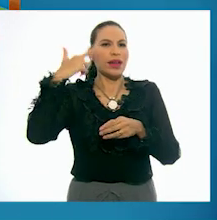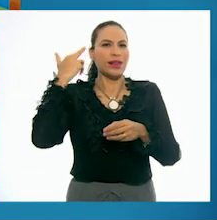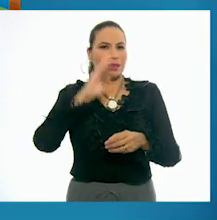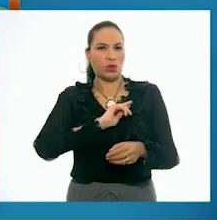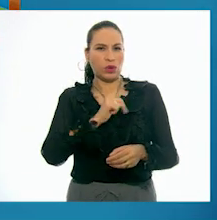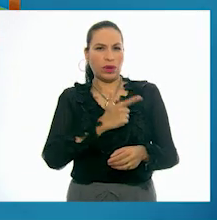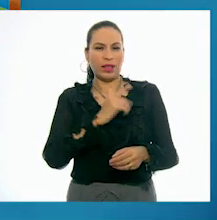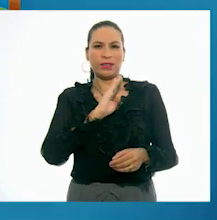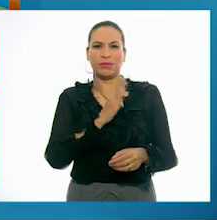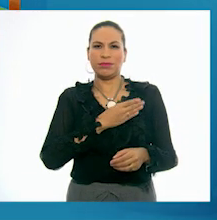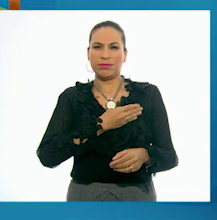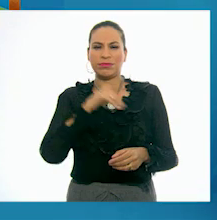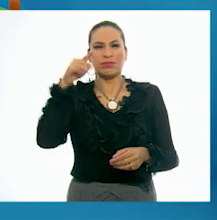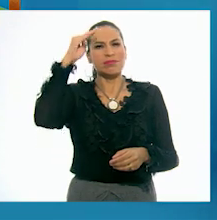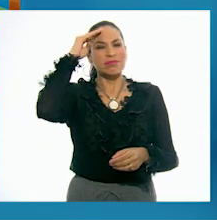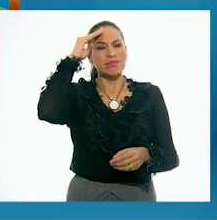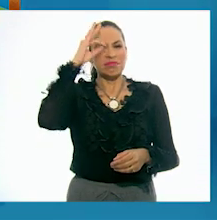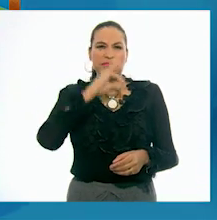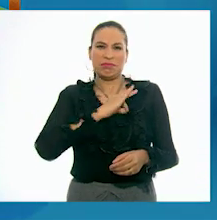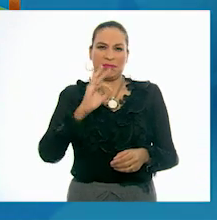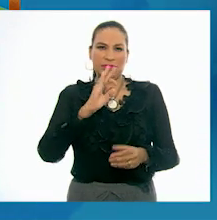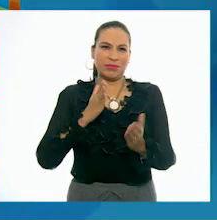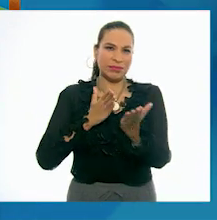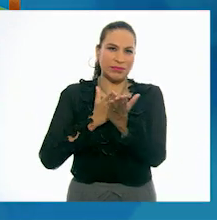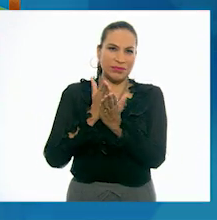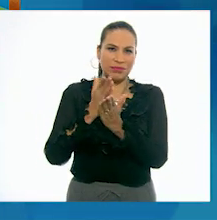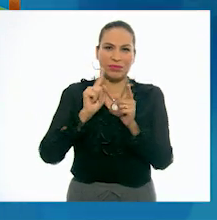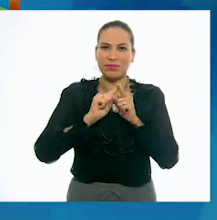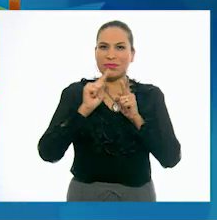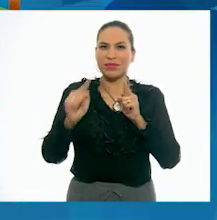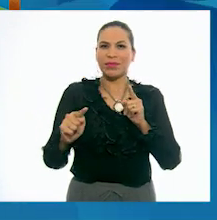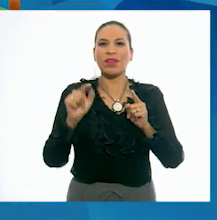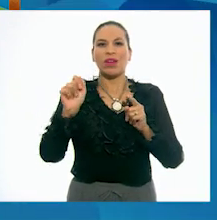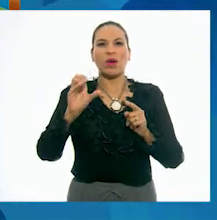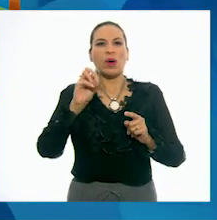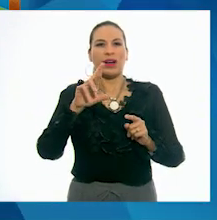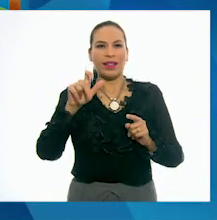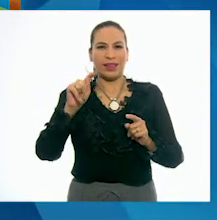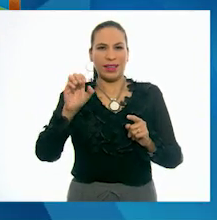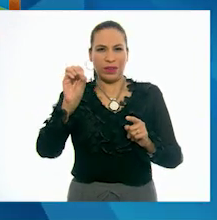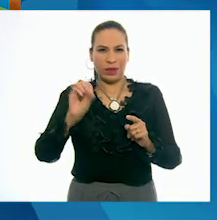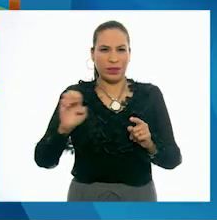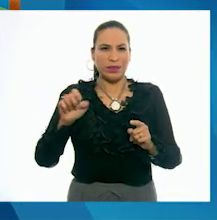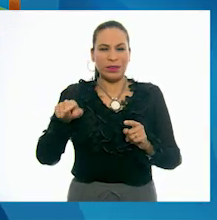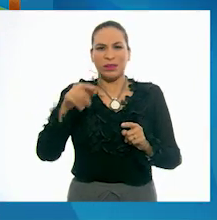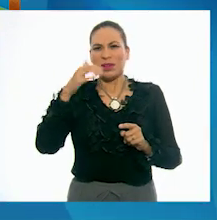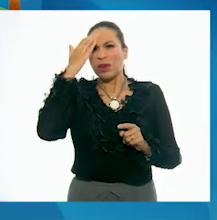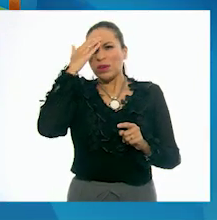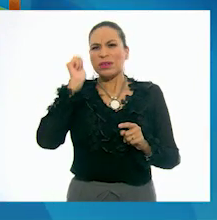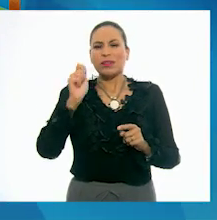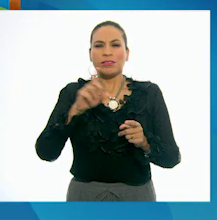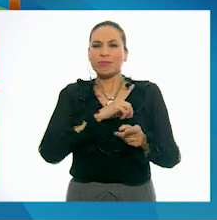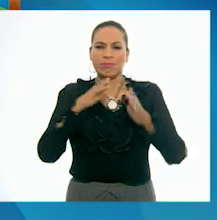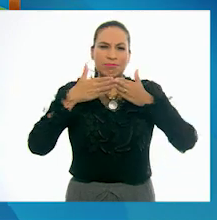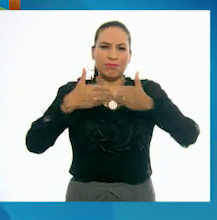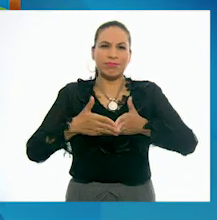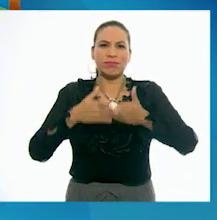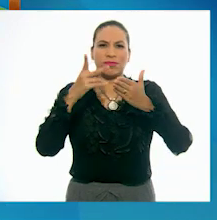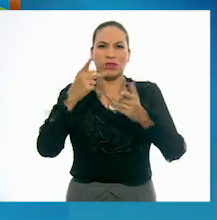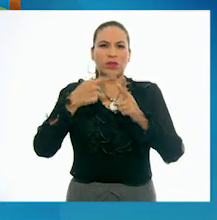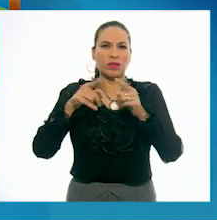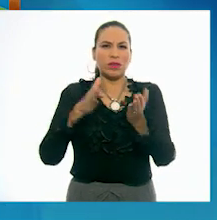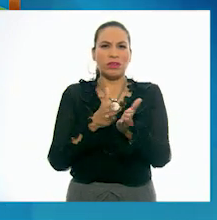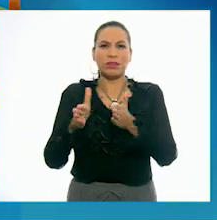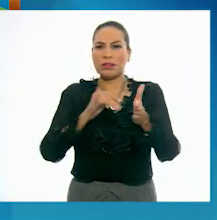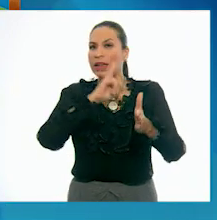España pensaron en la posibilidad de llegar directamente a Oriente. Para conseguirlo, debían navegar por dos rutas